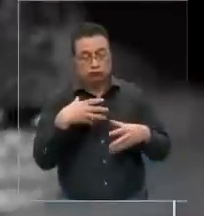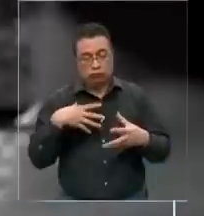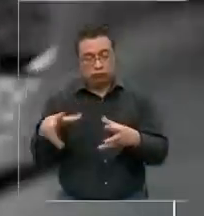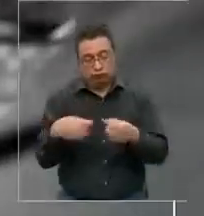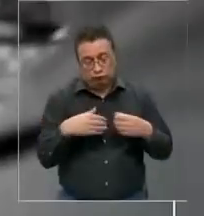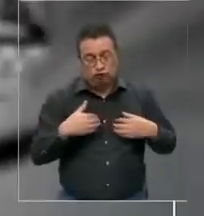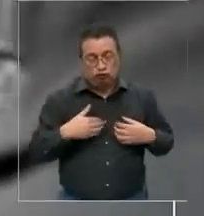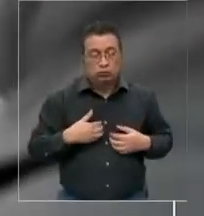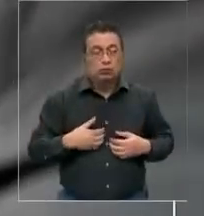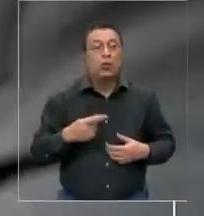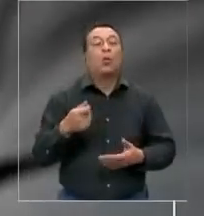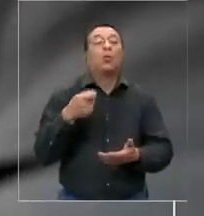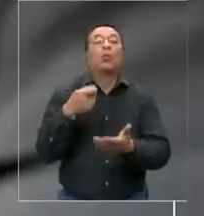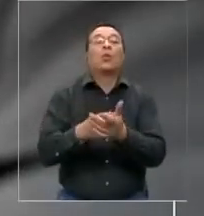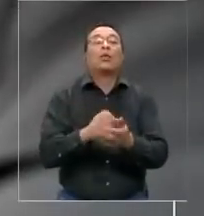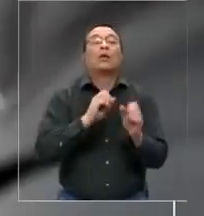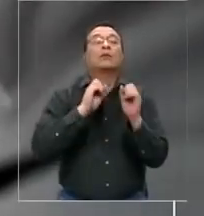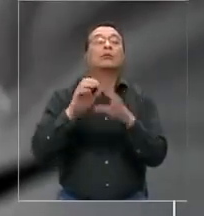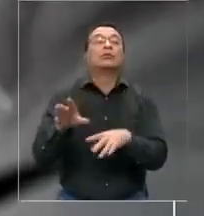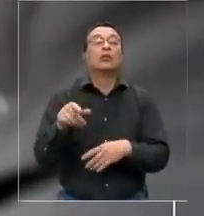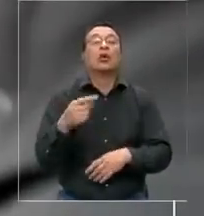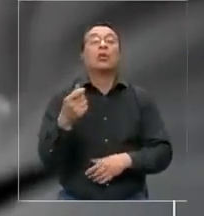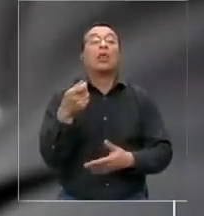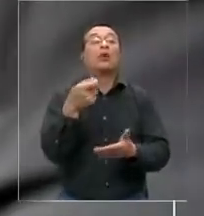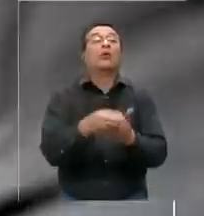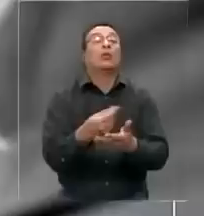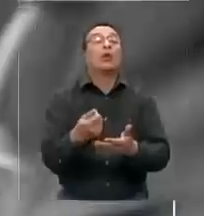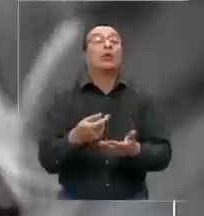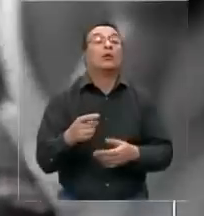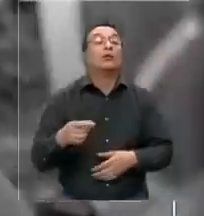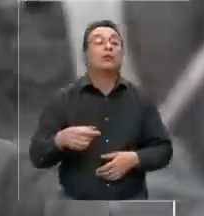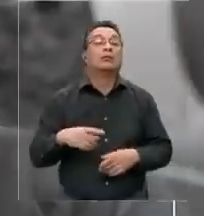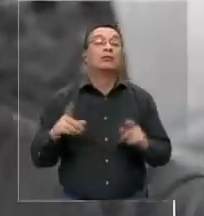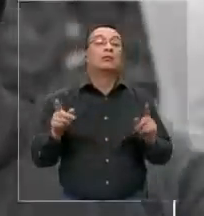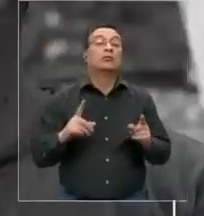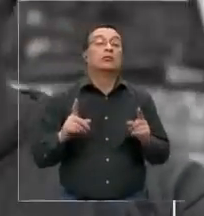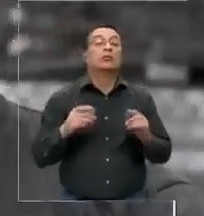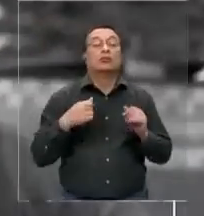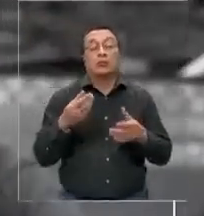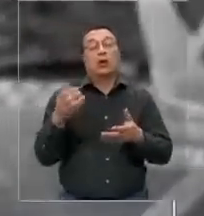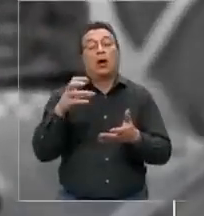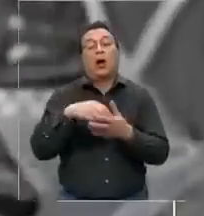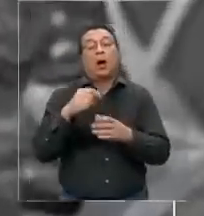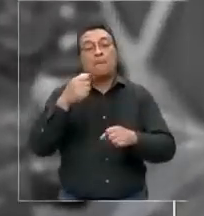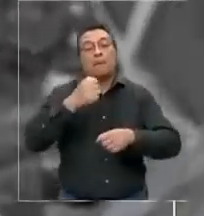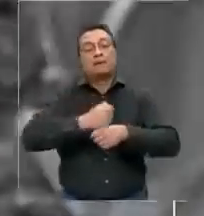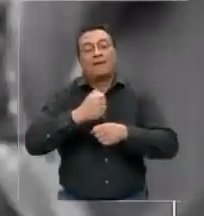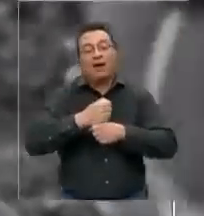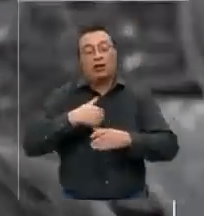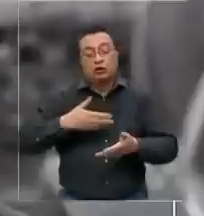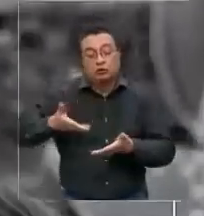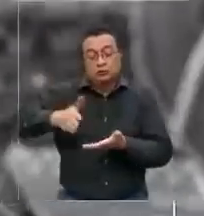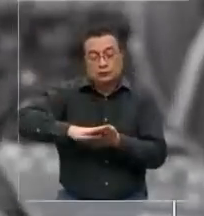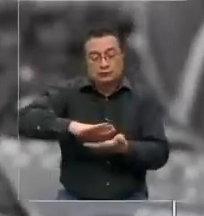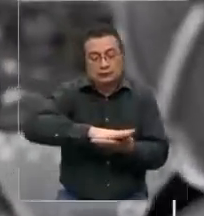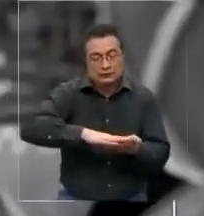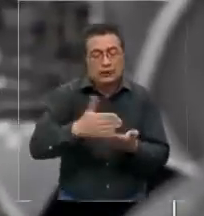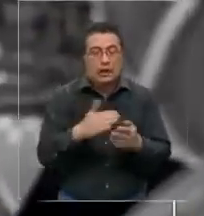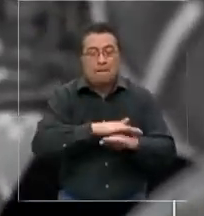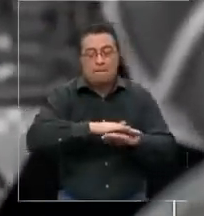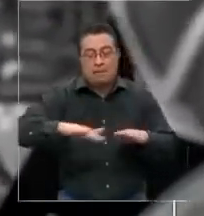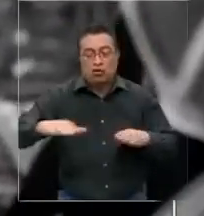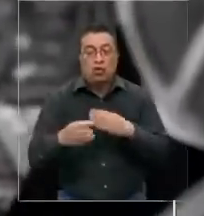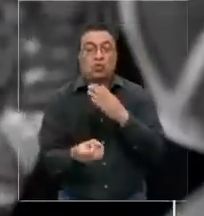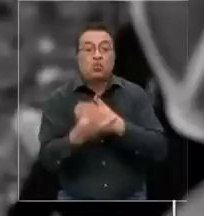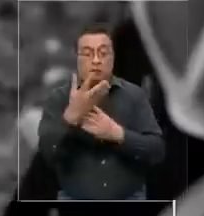cosas. ¿Cuánto le pagaron por venir a dejar las cosas? No, pues sí, fue más, está dentro del precio. O sea, yo le dije,